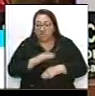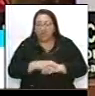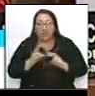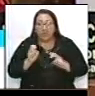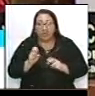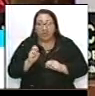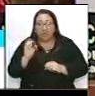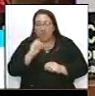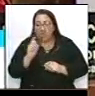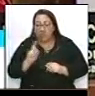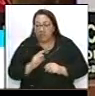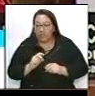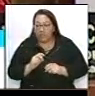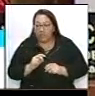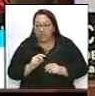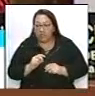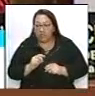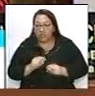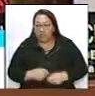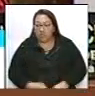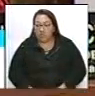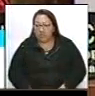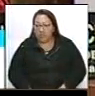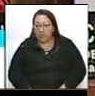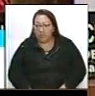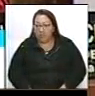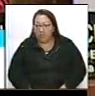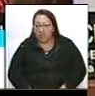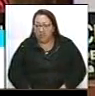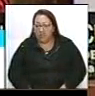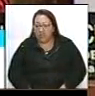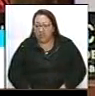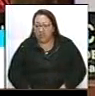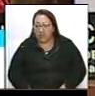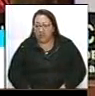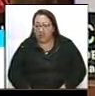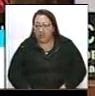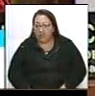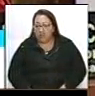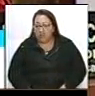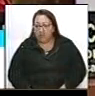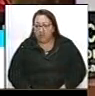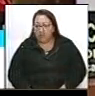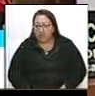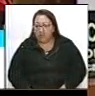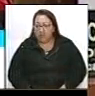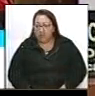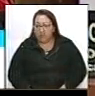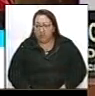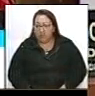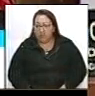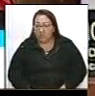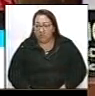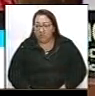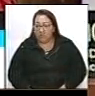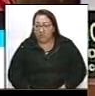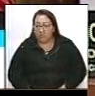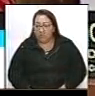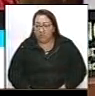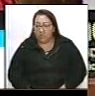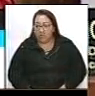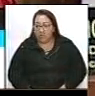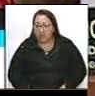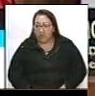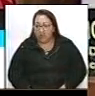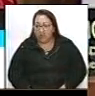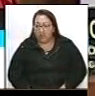caso o no. Yo les pido encarecidamente que vayamos a una votación al respecto.